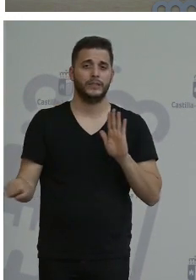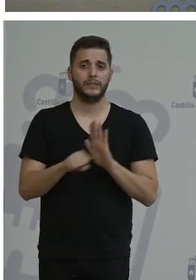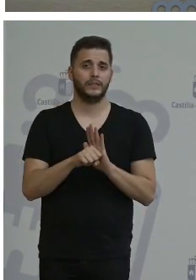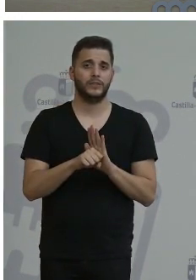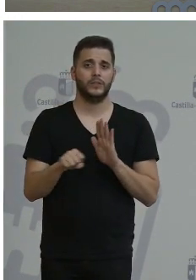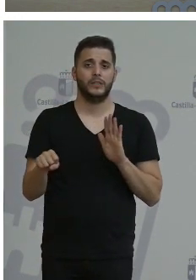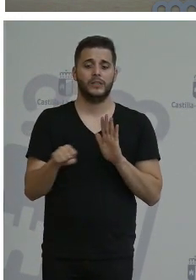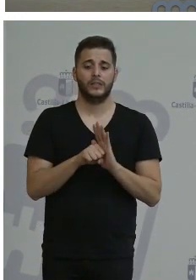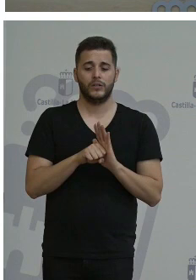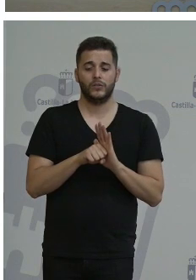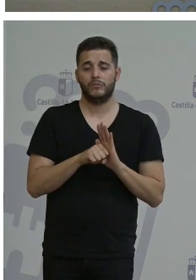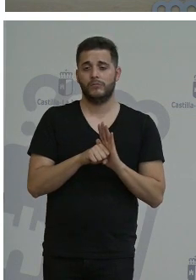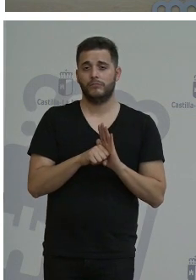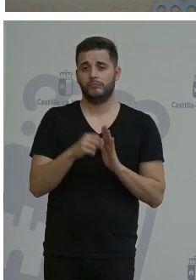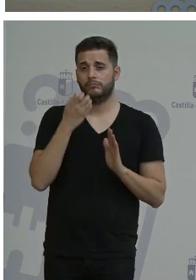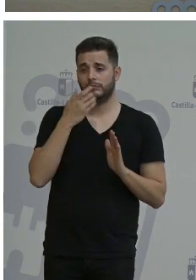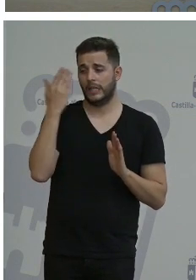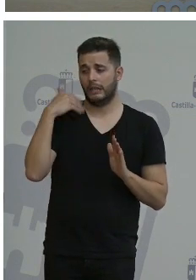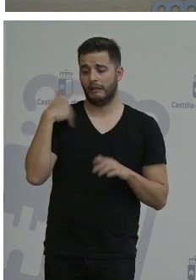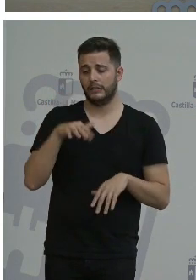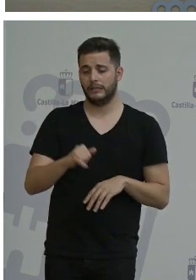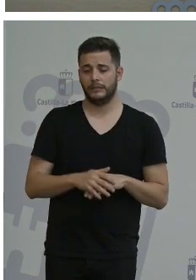sello Vicual, que es un sello que ya existe.